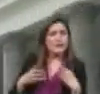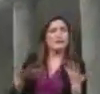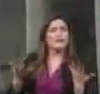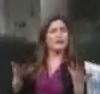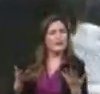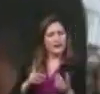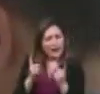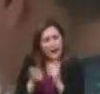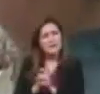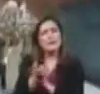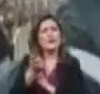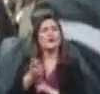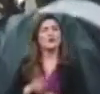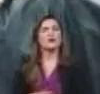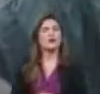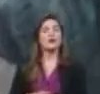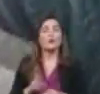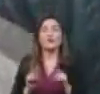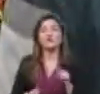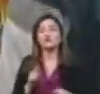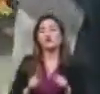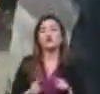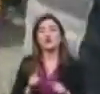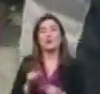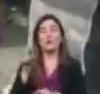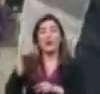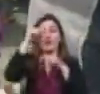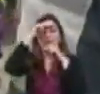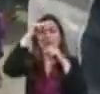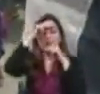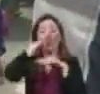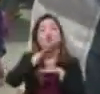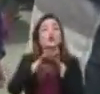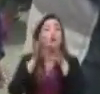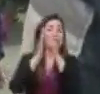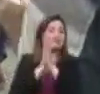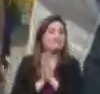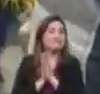Piden cambios, aunque mientras estaban aquí, había noticias sobre sus